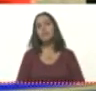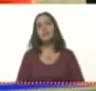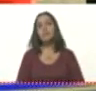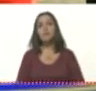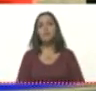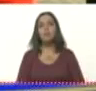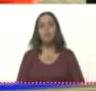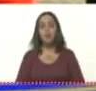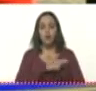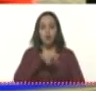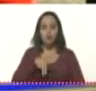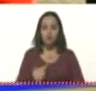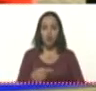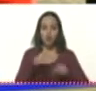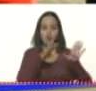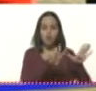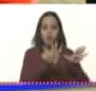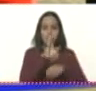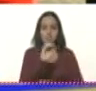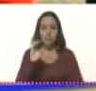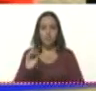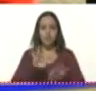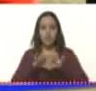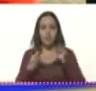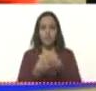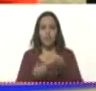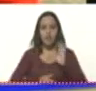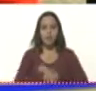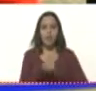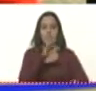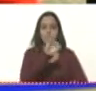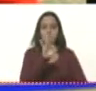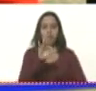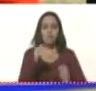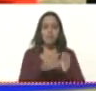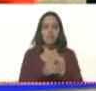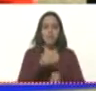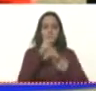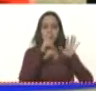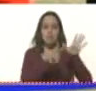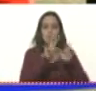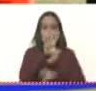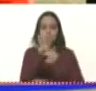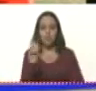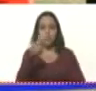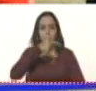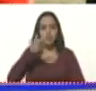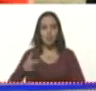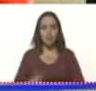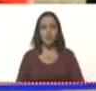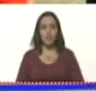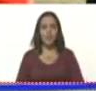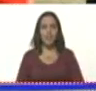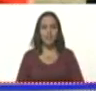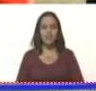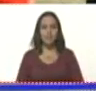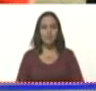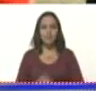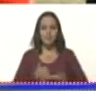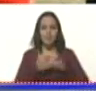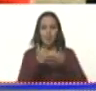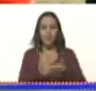Somos 900 familias y 3.750 personas que se benefician de la gran base de